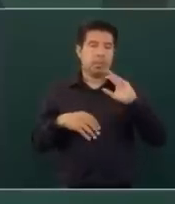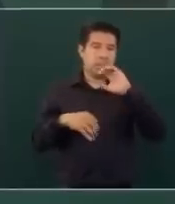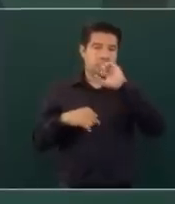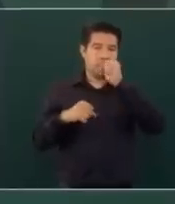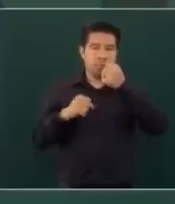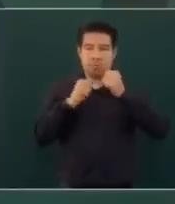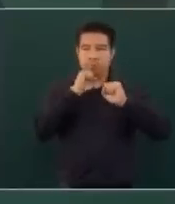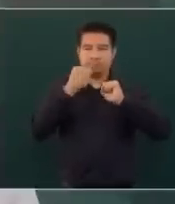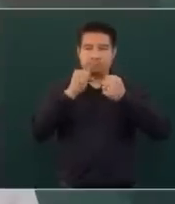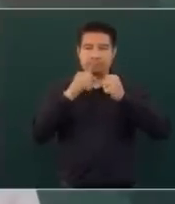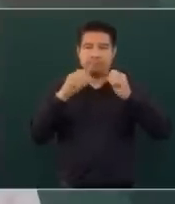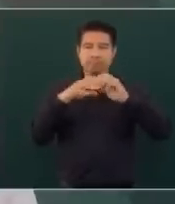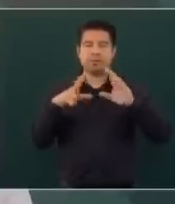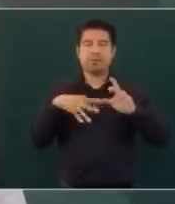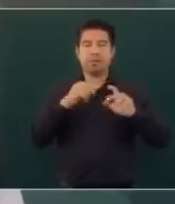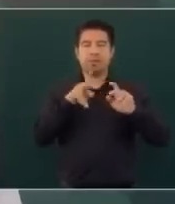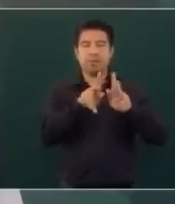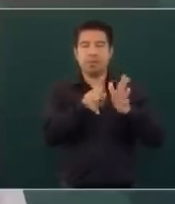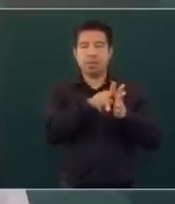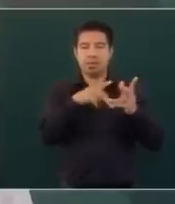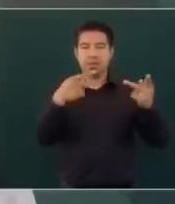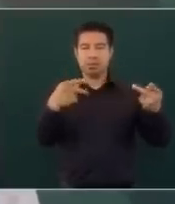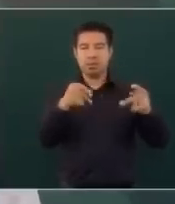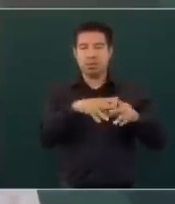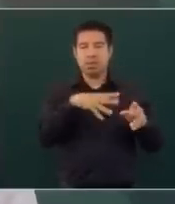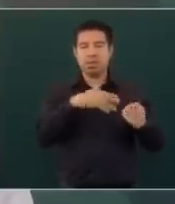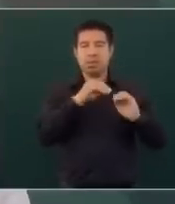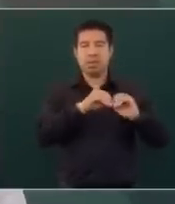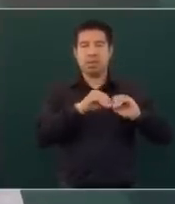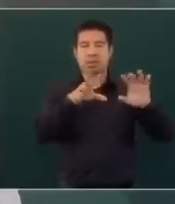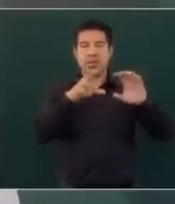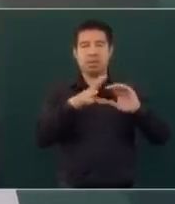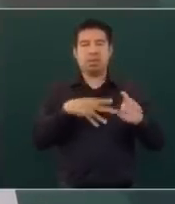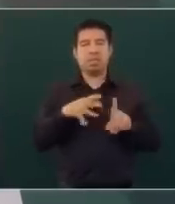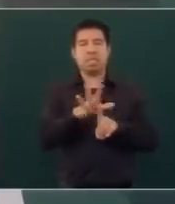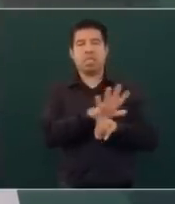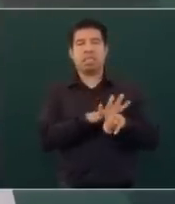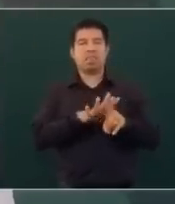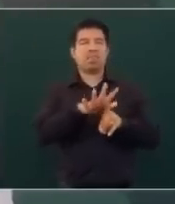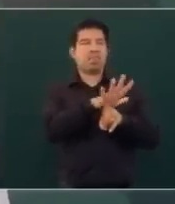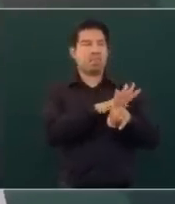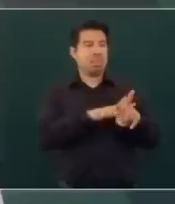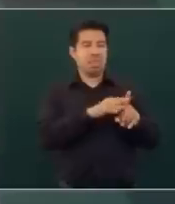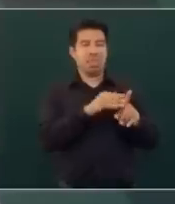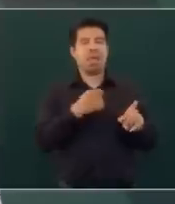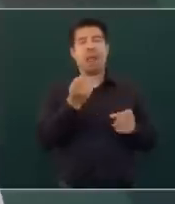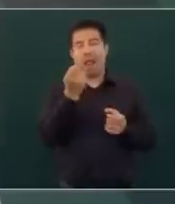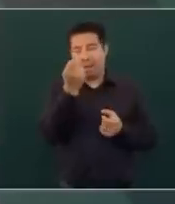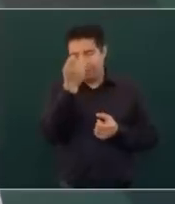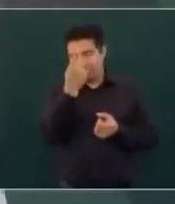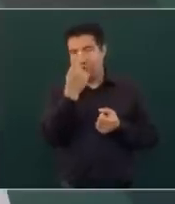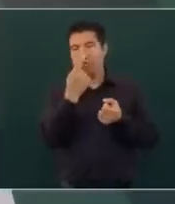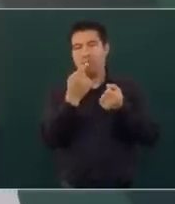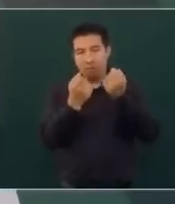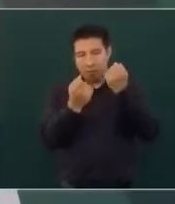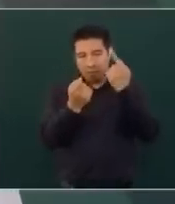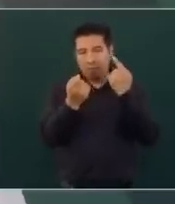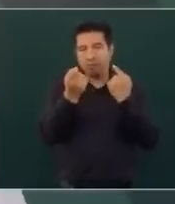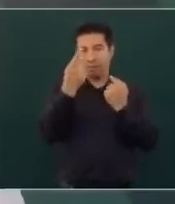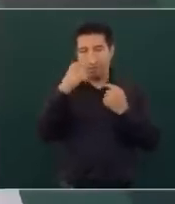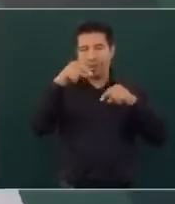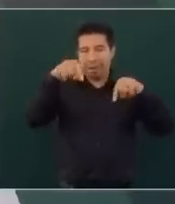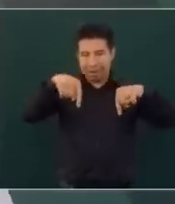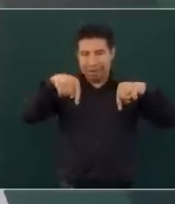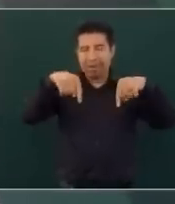de manipulación, que no de información, con honrosas excepciones, porque aquí en